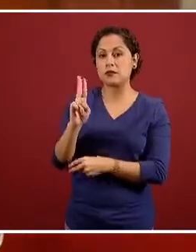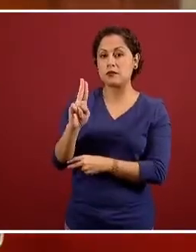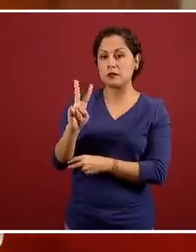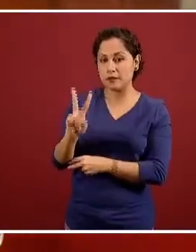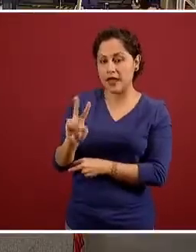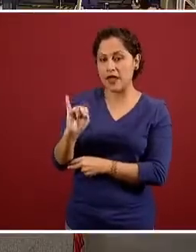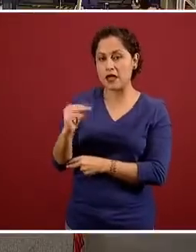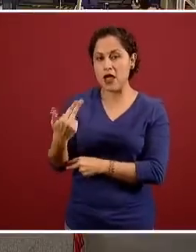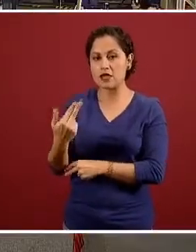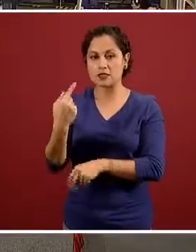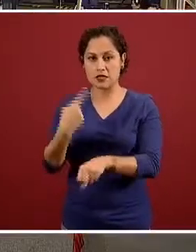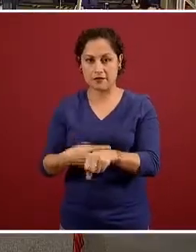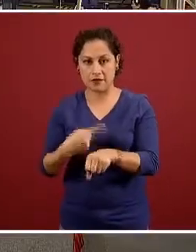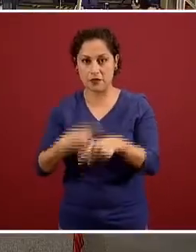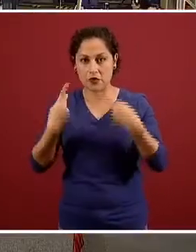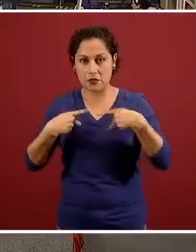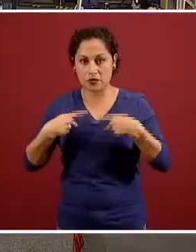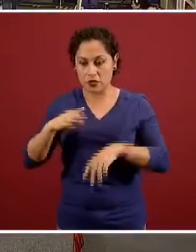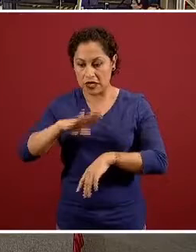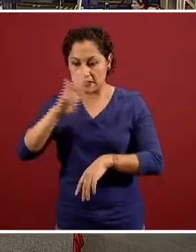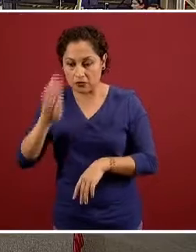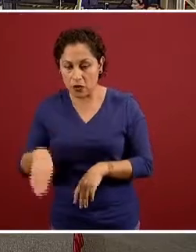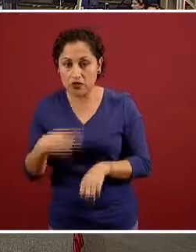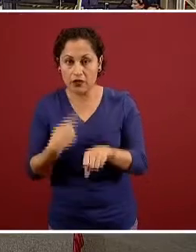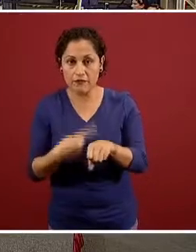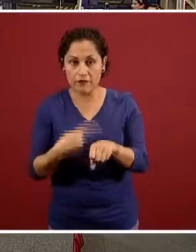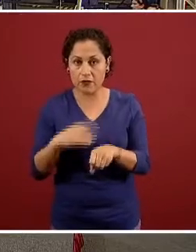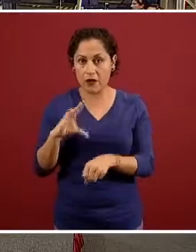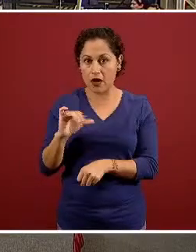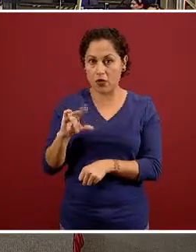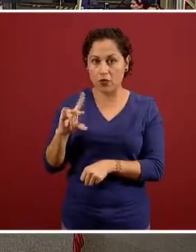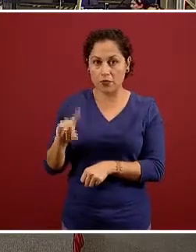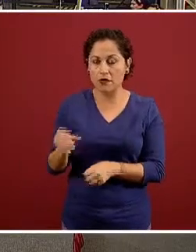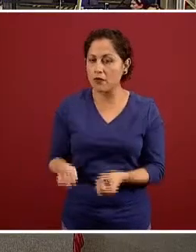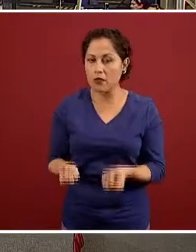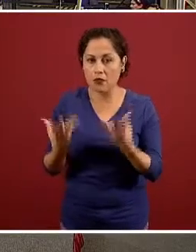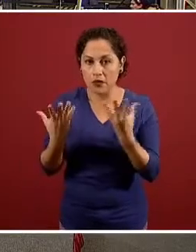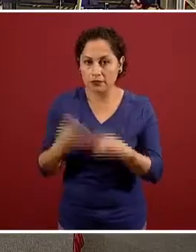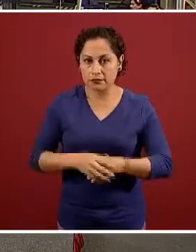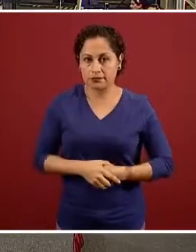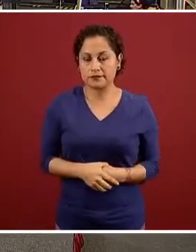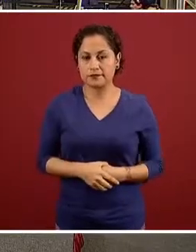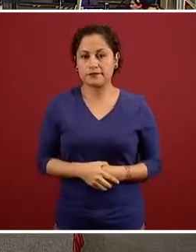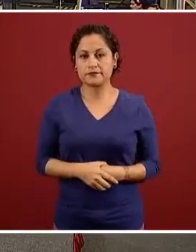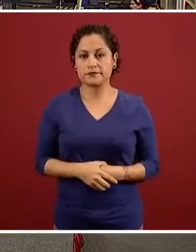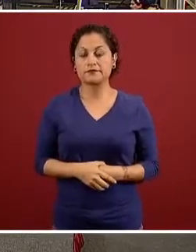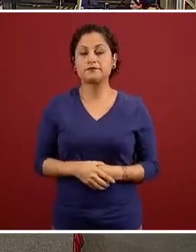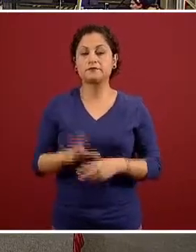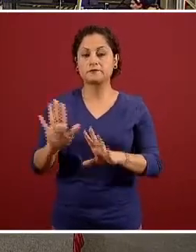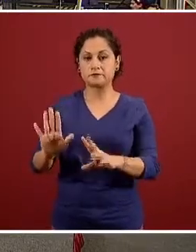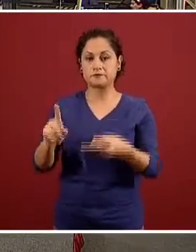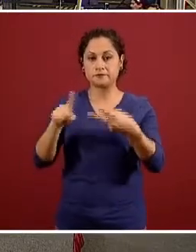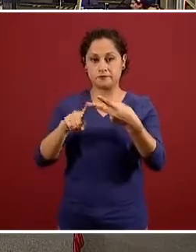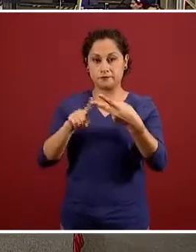COVID? Gracias. Gracias. Sobre la segunda pregunta, son